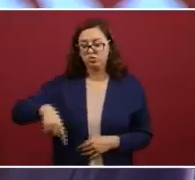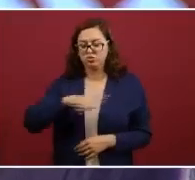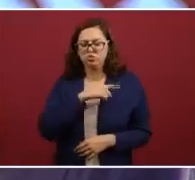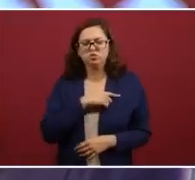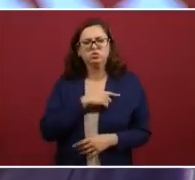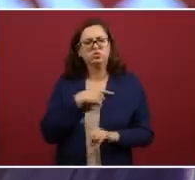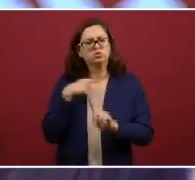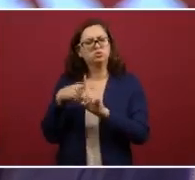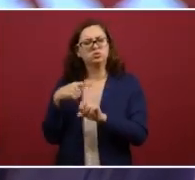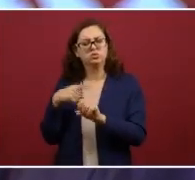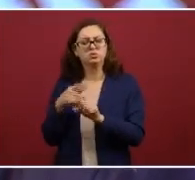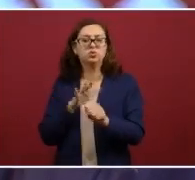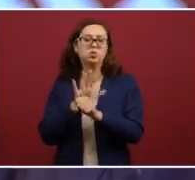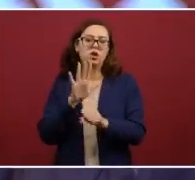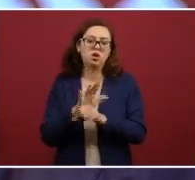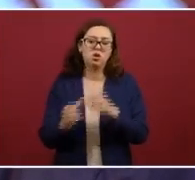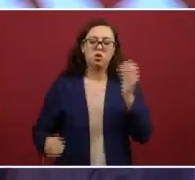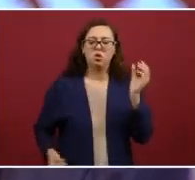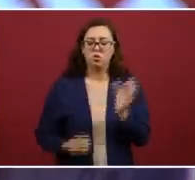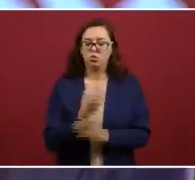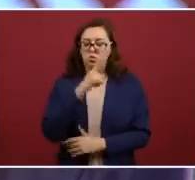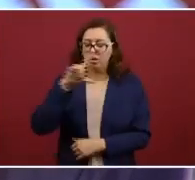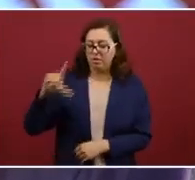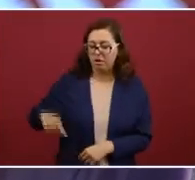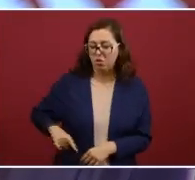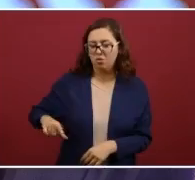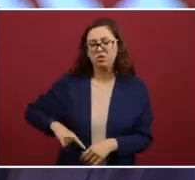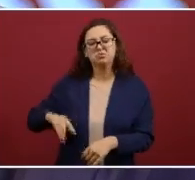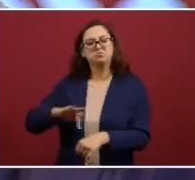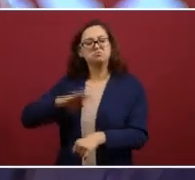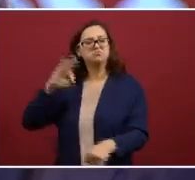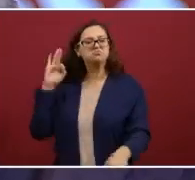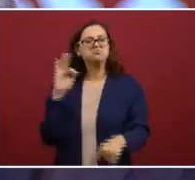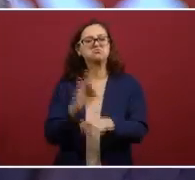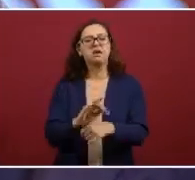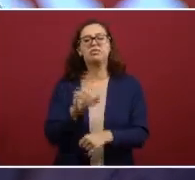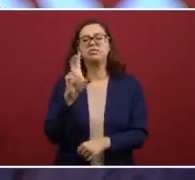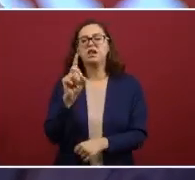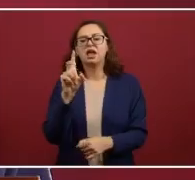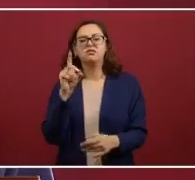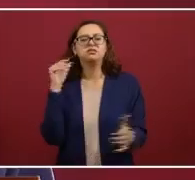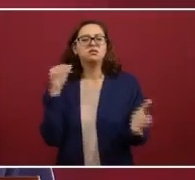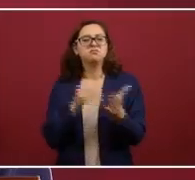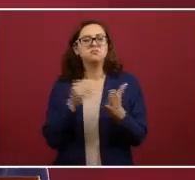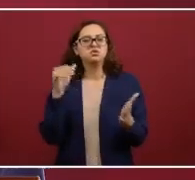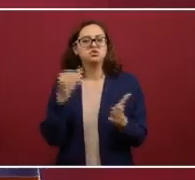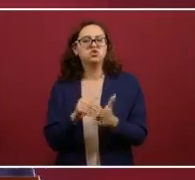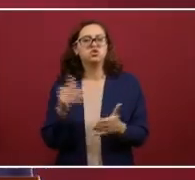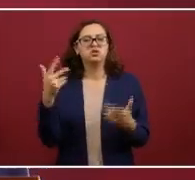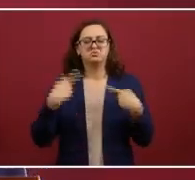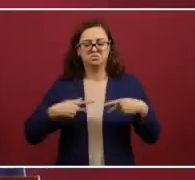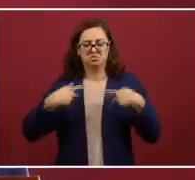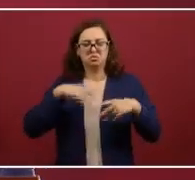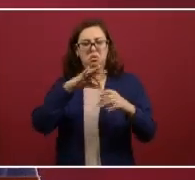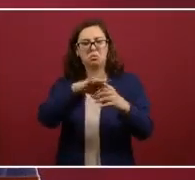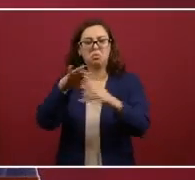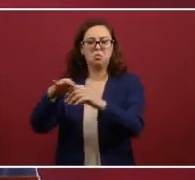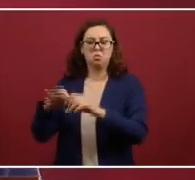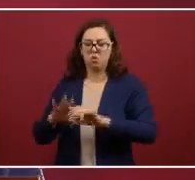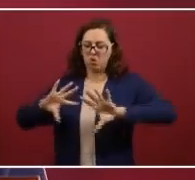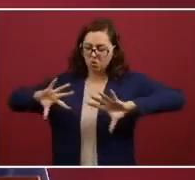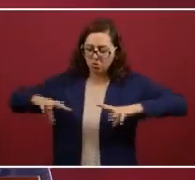gobierno antineoliberal sustentado por 30 millones de votos y una sociedad cada vez más consciente que aglutina